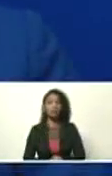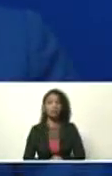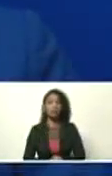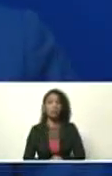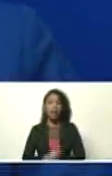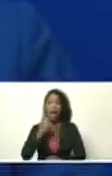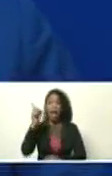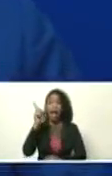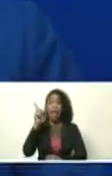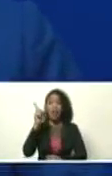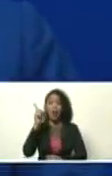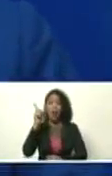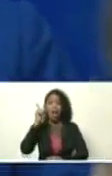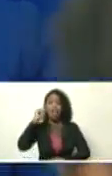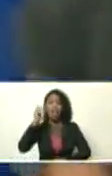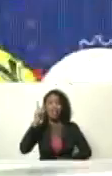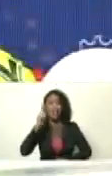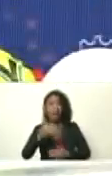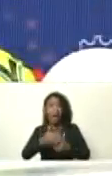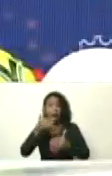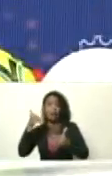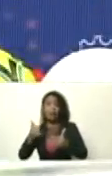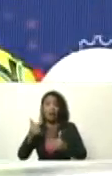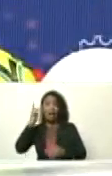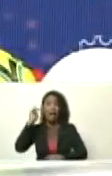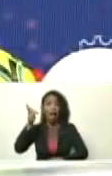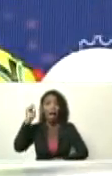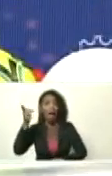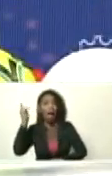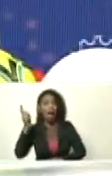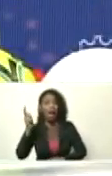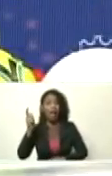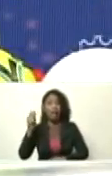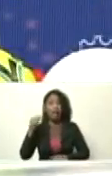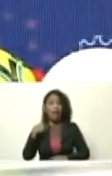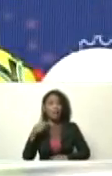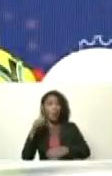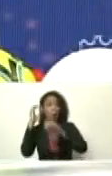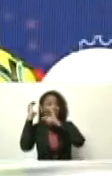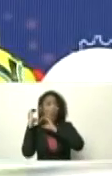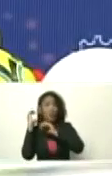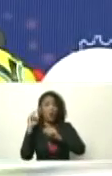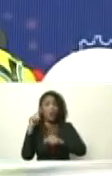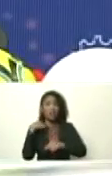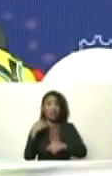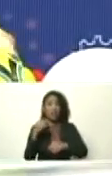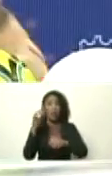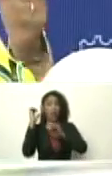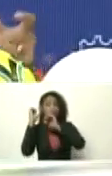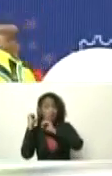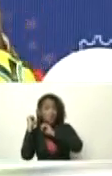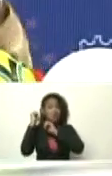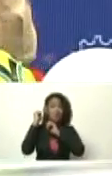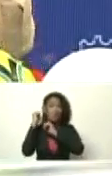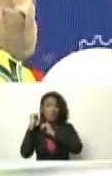Ellos agarraron un poco de taxi atrás. Sacaron los lanzacohetes, pues nosotros llevamos lanzacohetes.